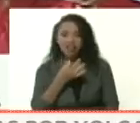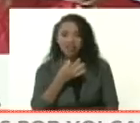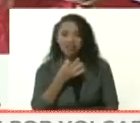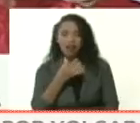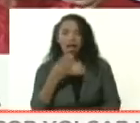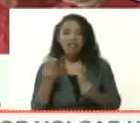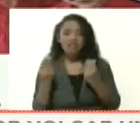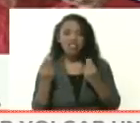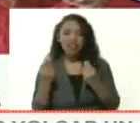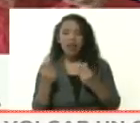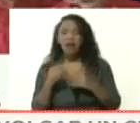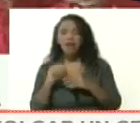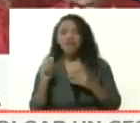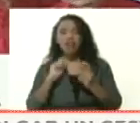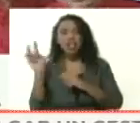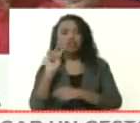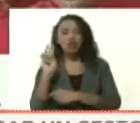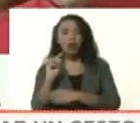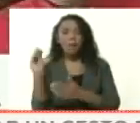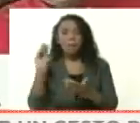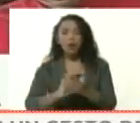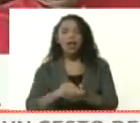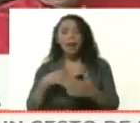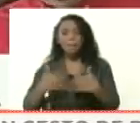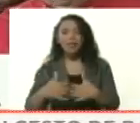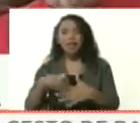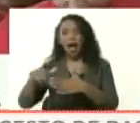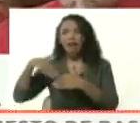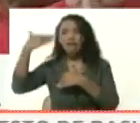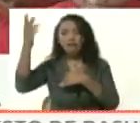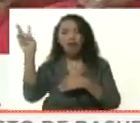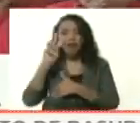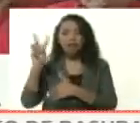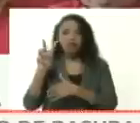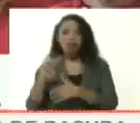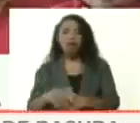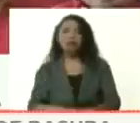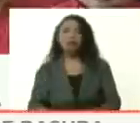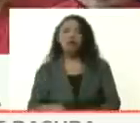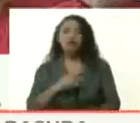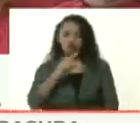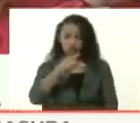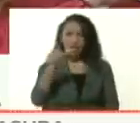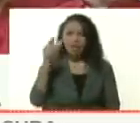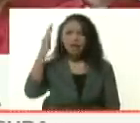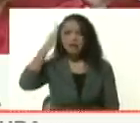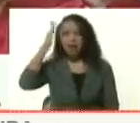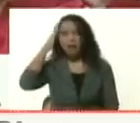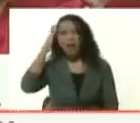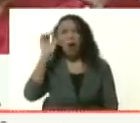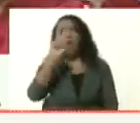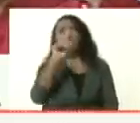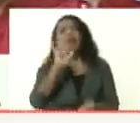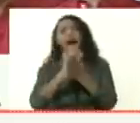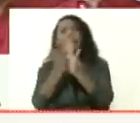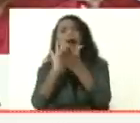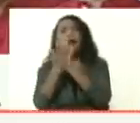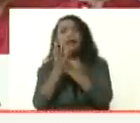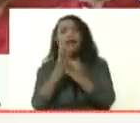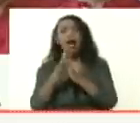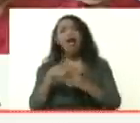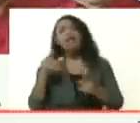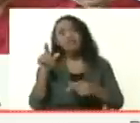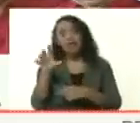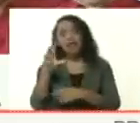empresas fuera de Venezuela. ¿Tú sabías, por ejemplo, que con una harina de maíz de